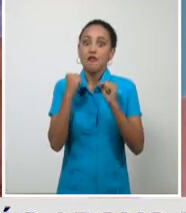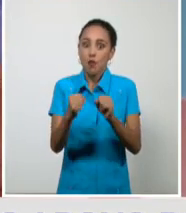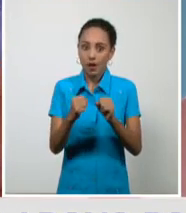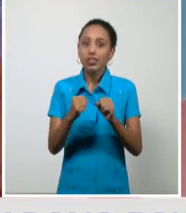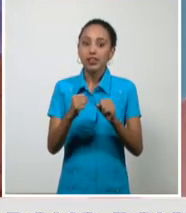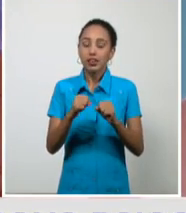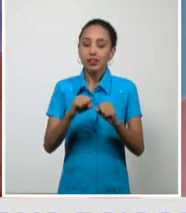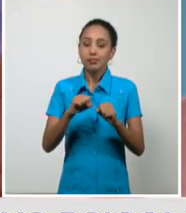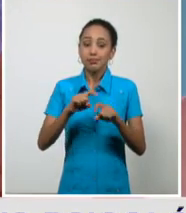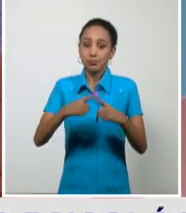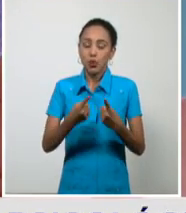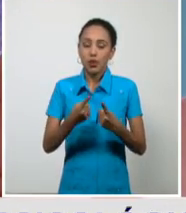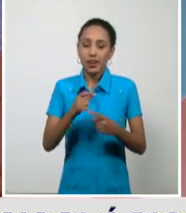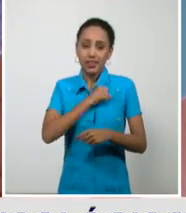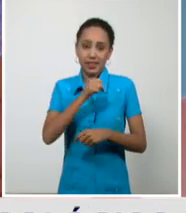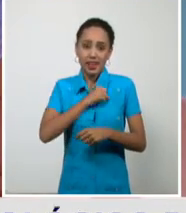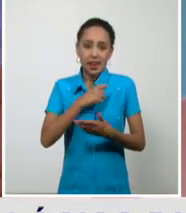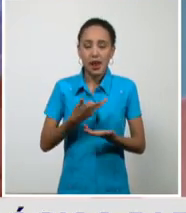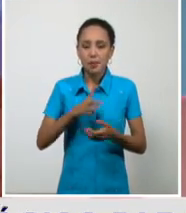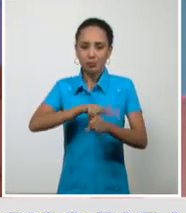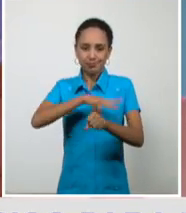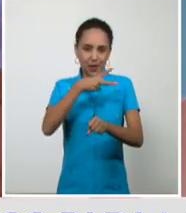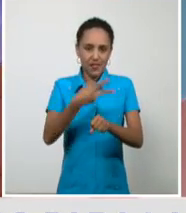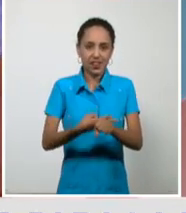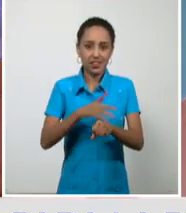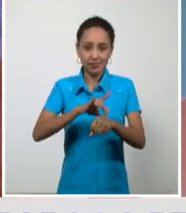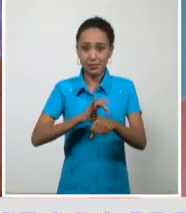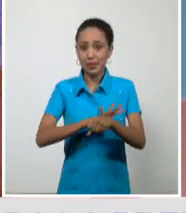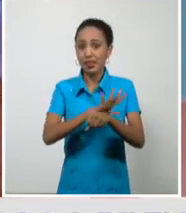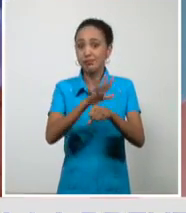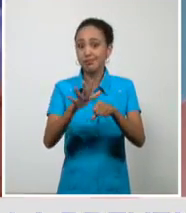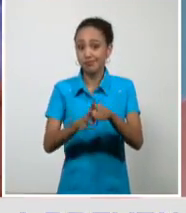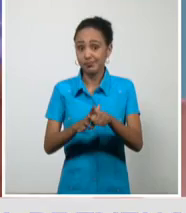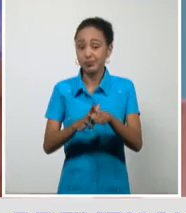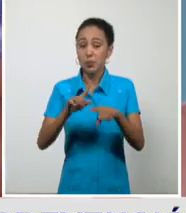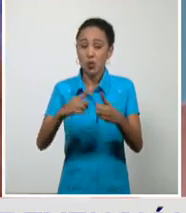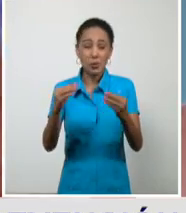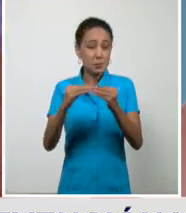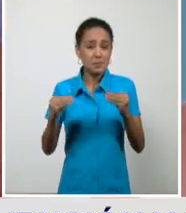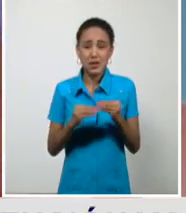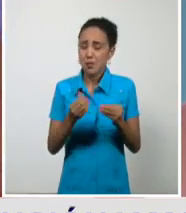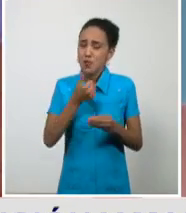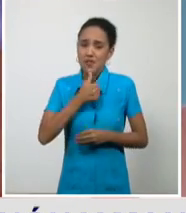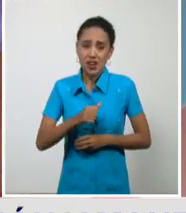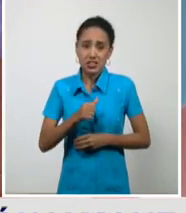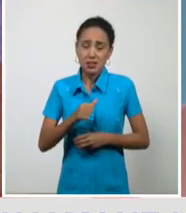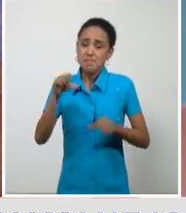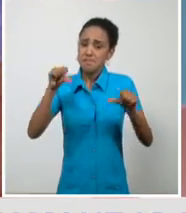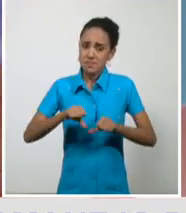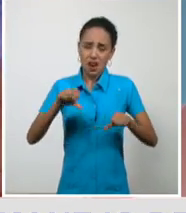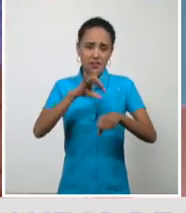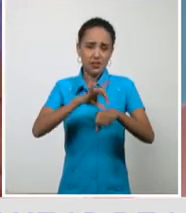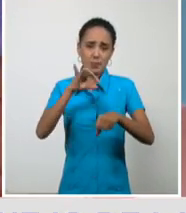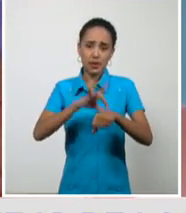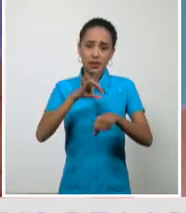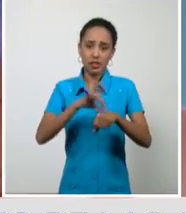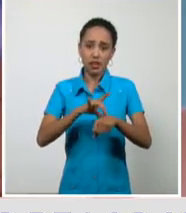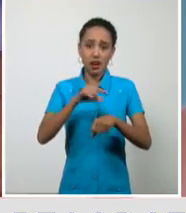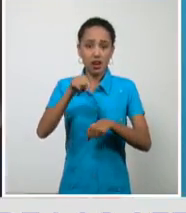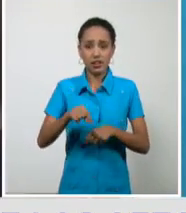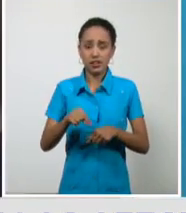para evitar que esta enfermedad tan contagiosa y tan mala que hay en el mundo no nos ocupe lugar aquí en